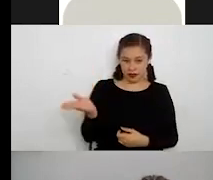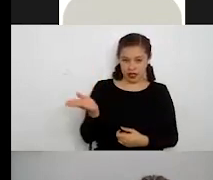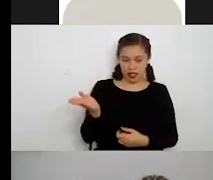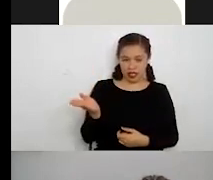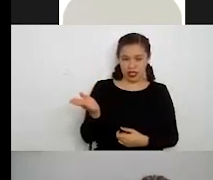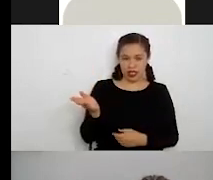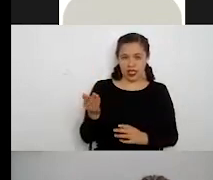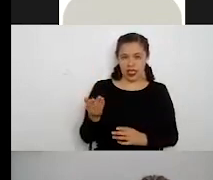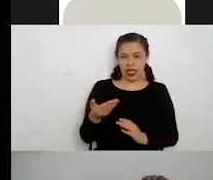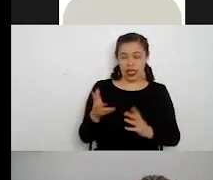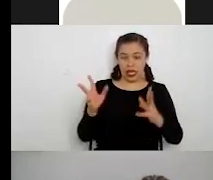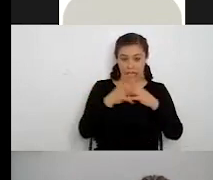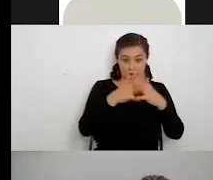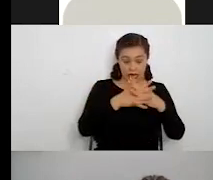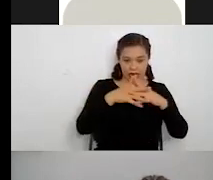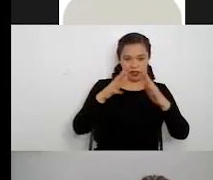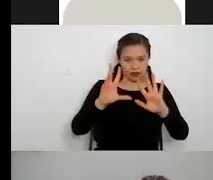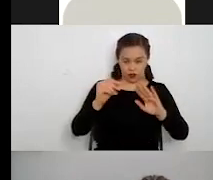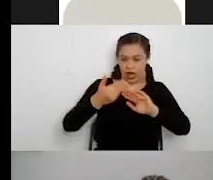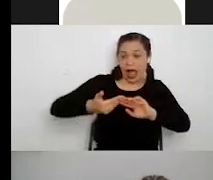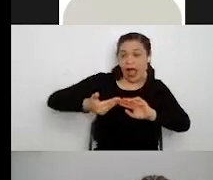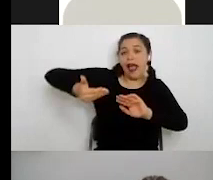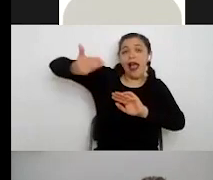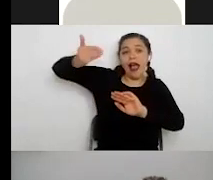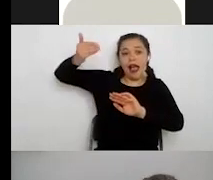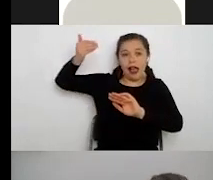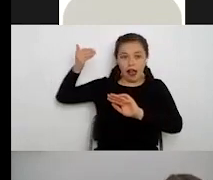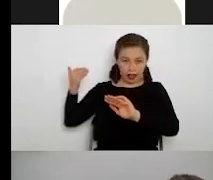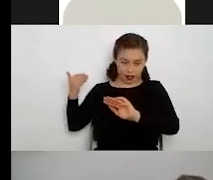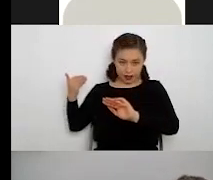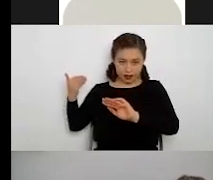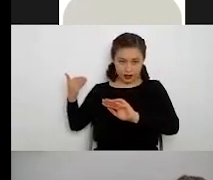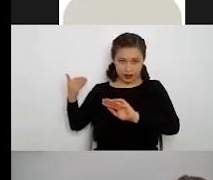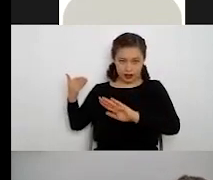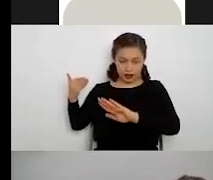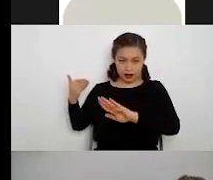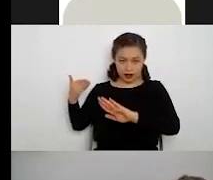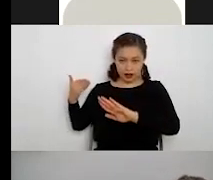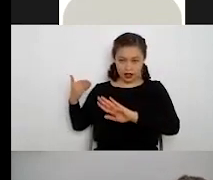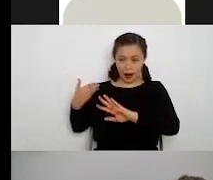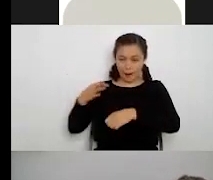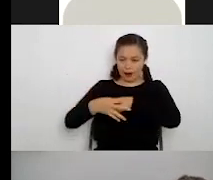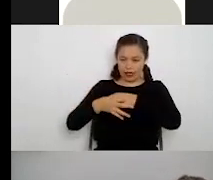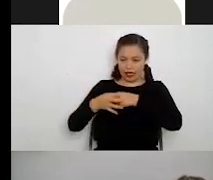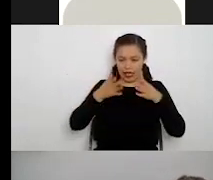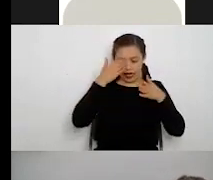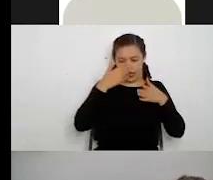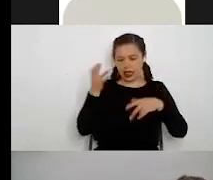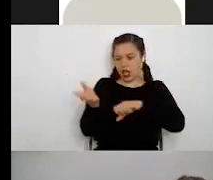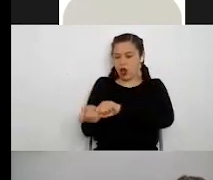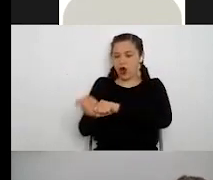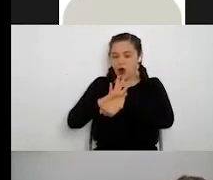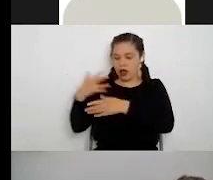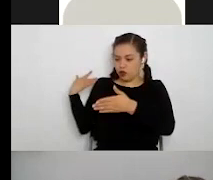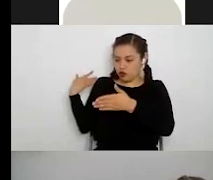antes de la guerra, venía de que durante el COVID, la forma en que